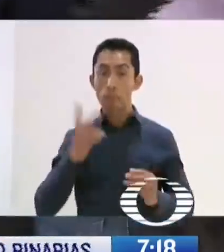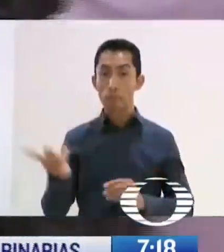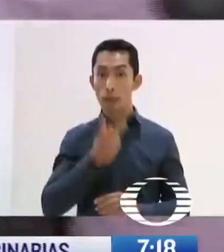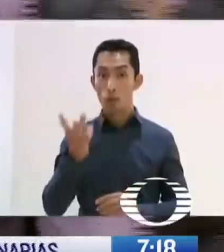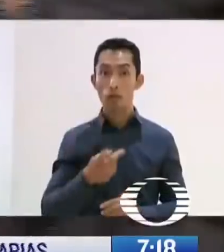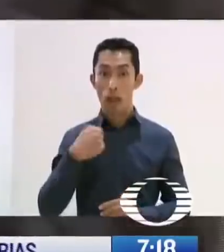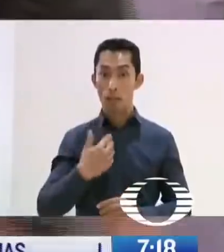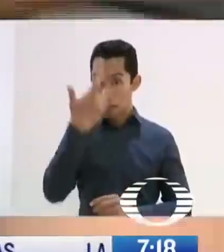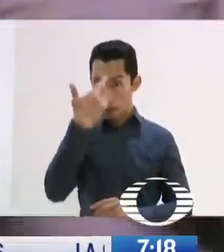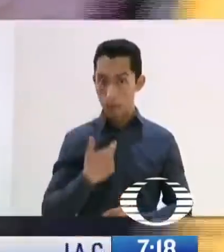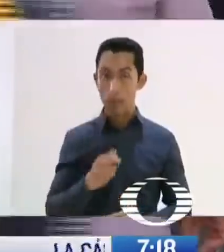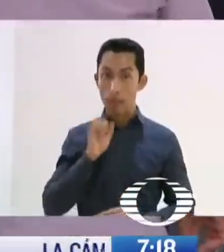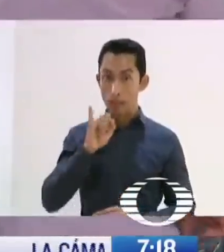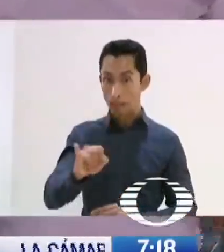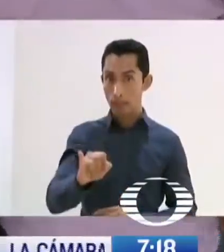¿Me van a respetar?